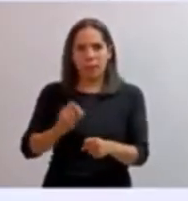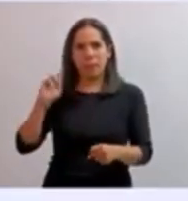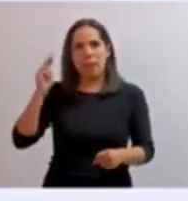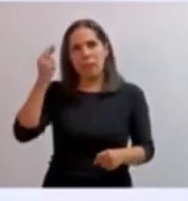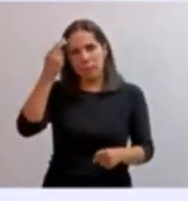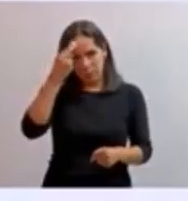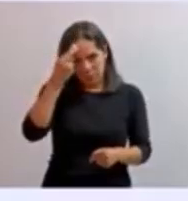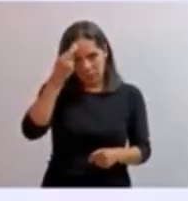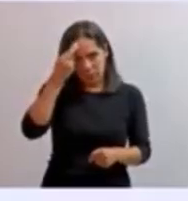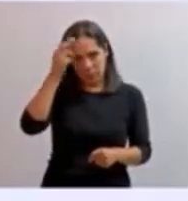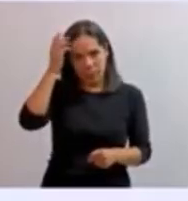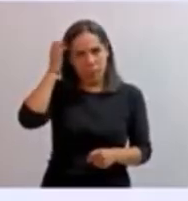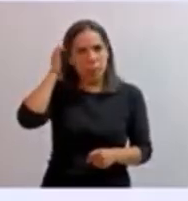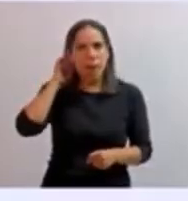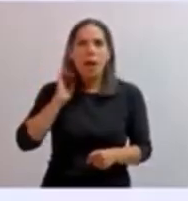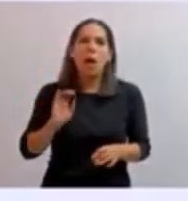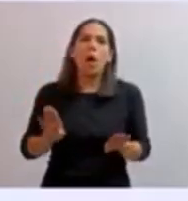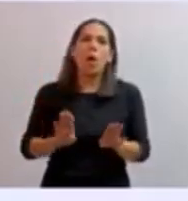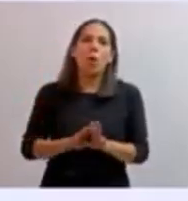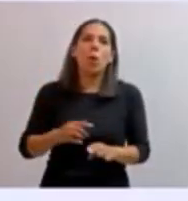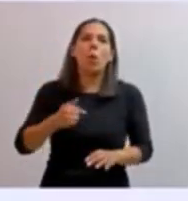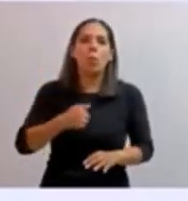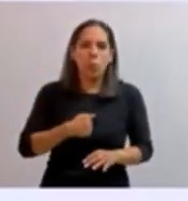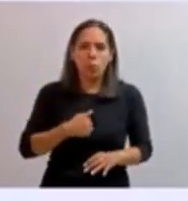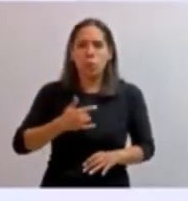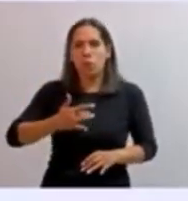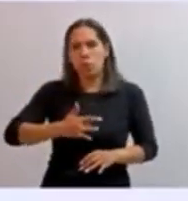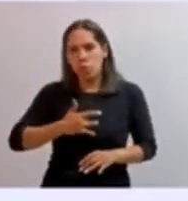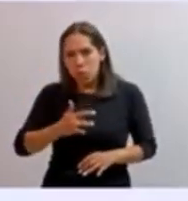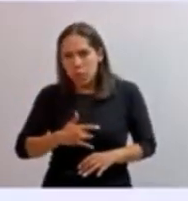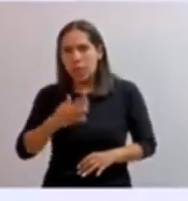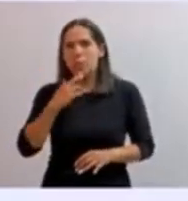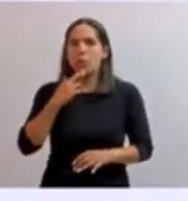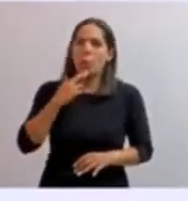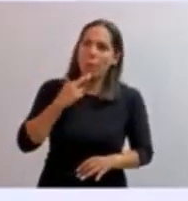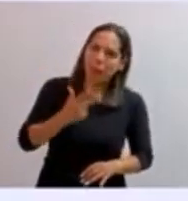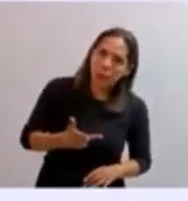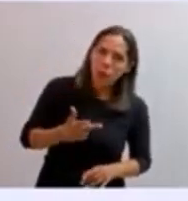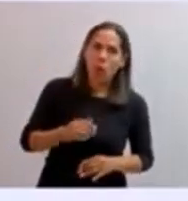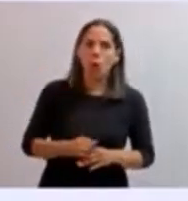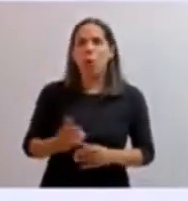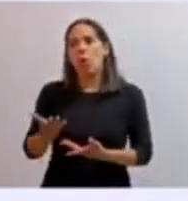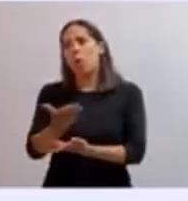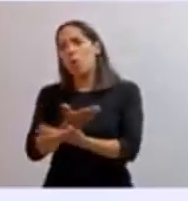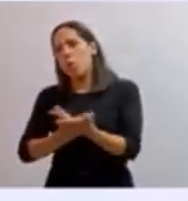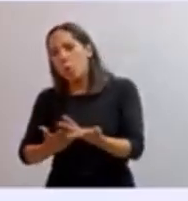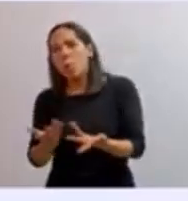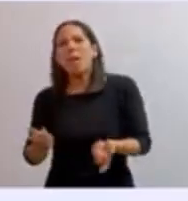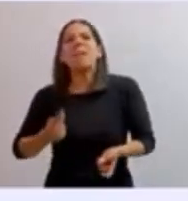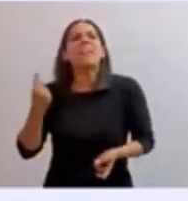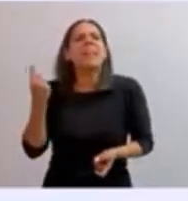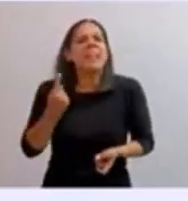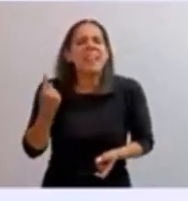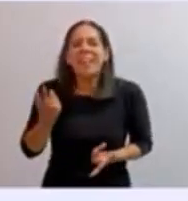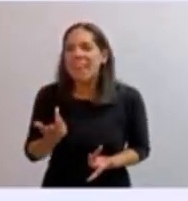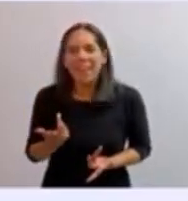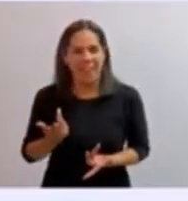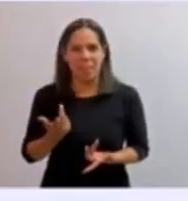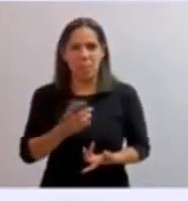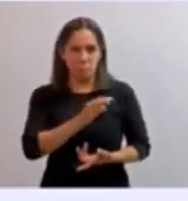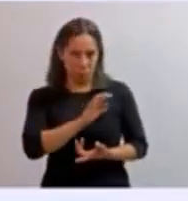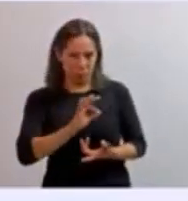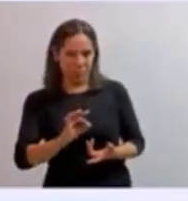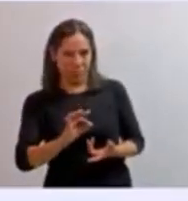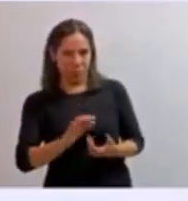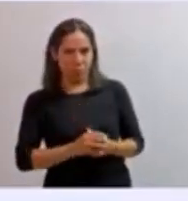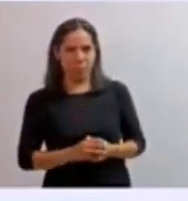de cómo lo estoy haciendo, qué puedo mejorar, qué puedo compartir, qué necesito aprender, porque